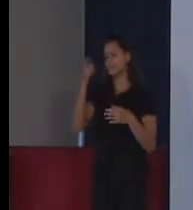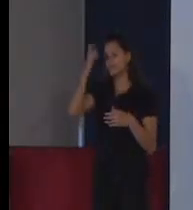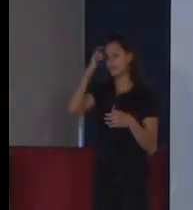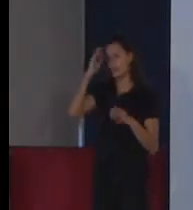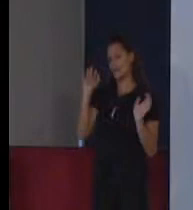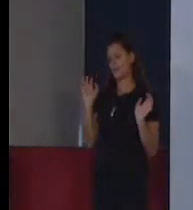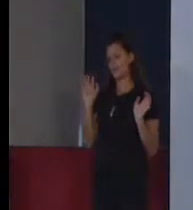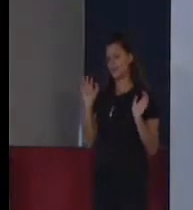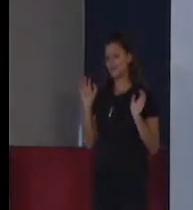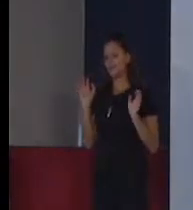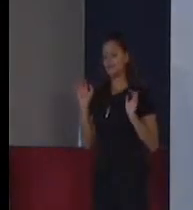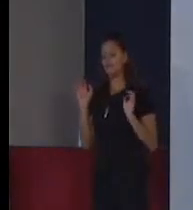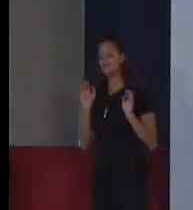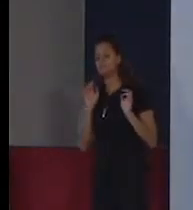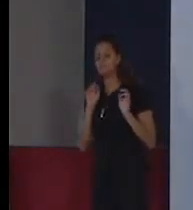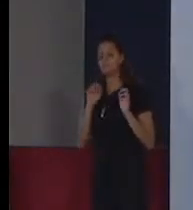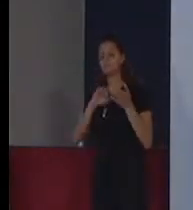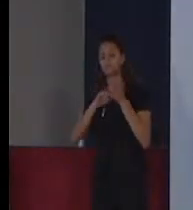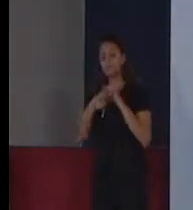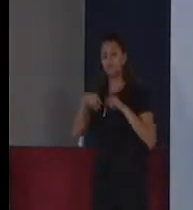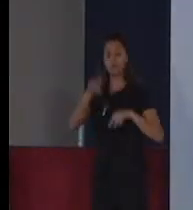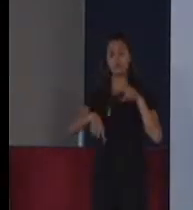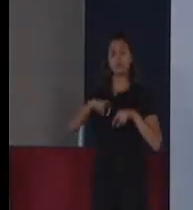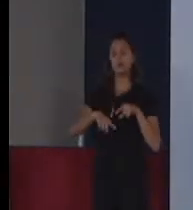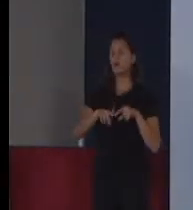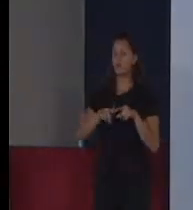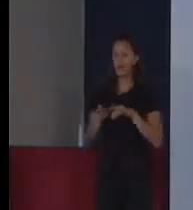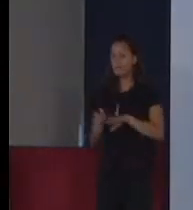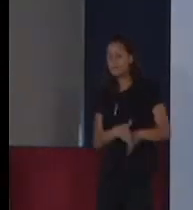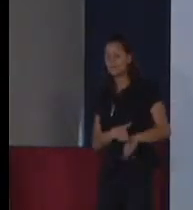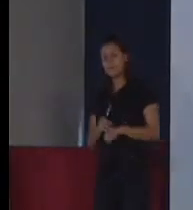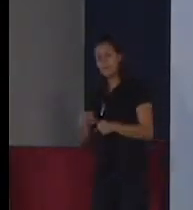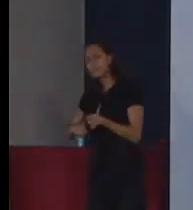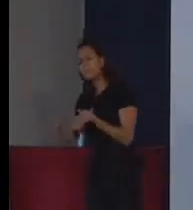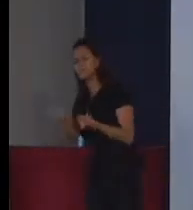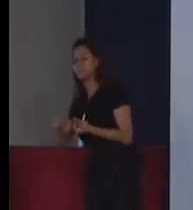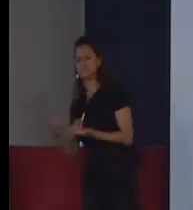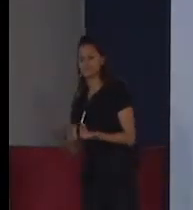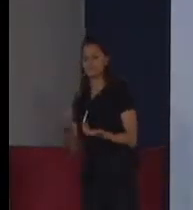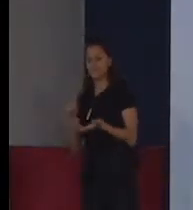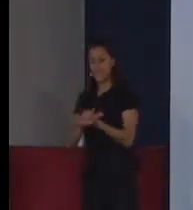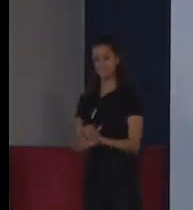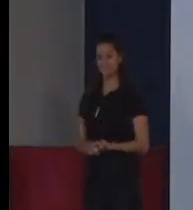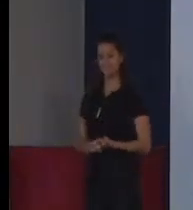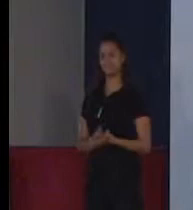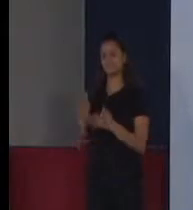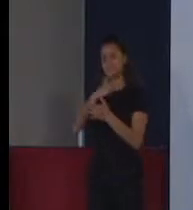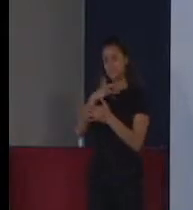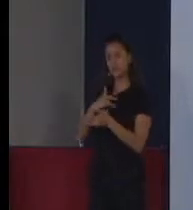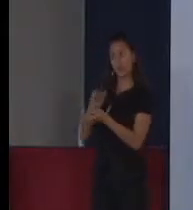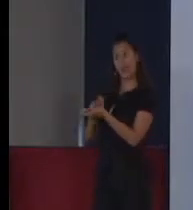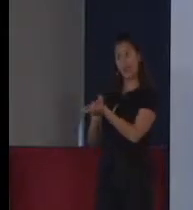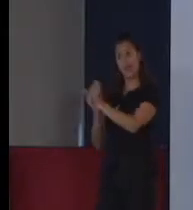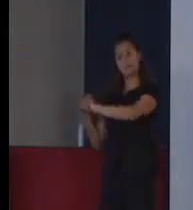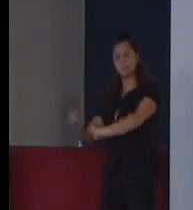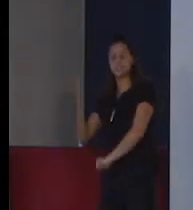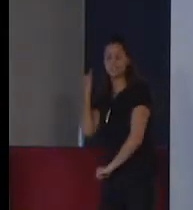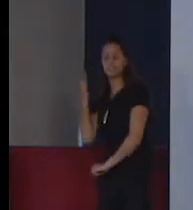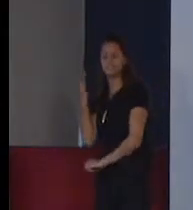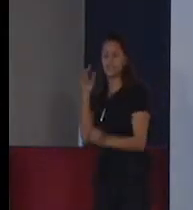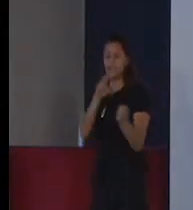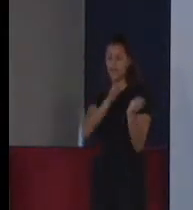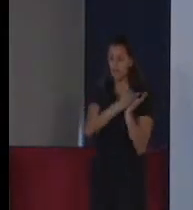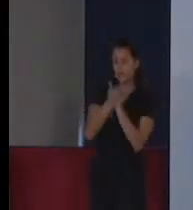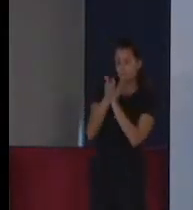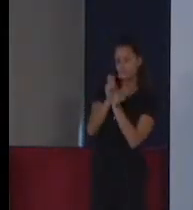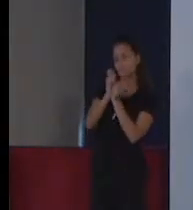intelectual, que ya no es una mirada de lo que no puede hacer, sino qué tipo de apoyos necesita. Entonces, salud está cambiando,